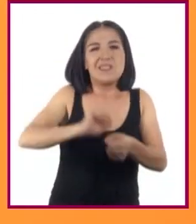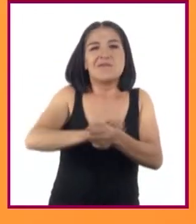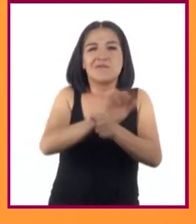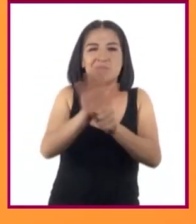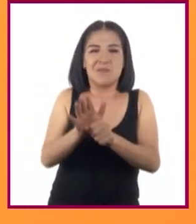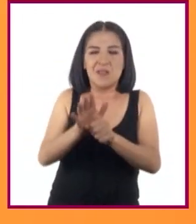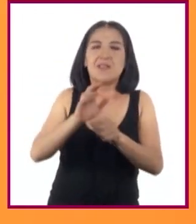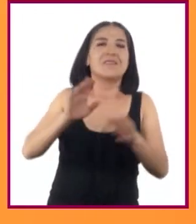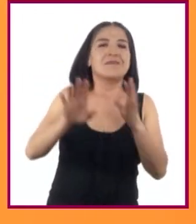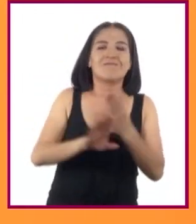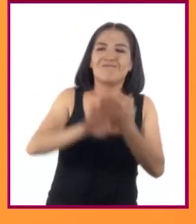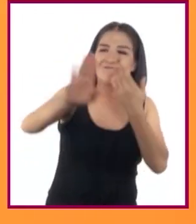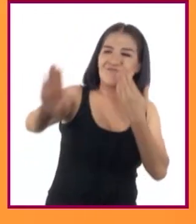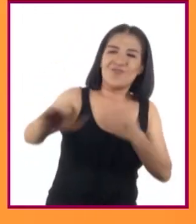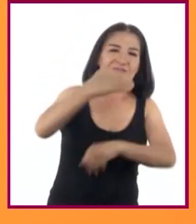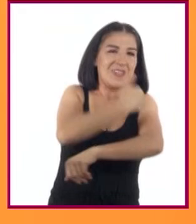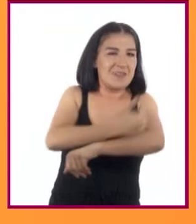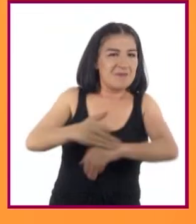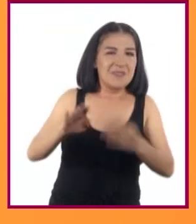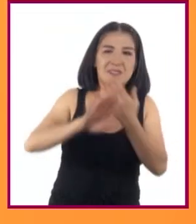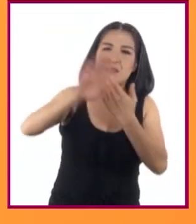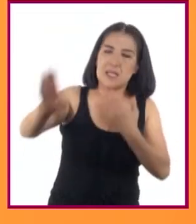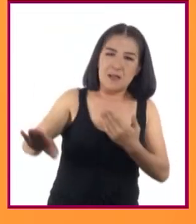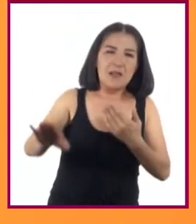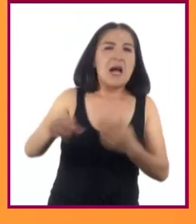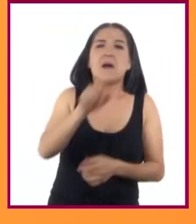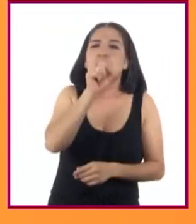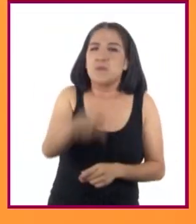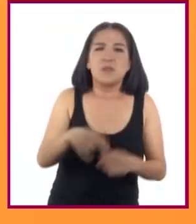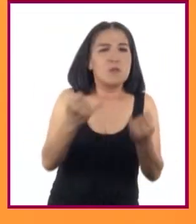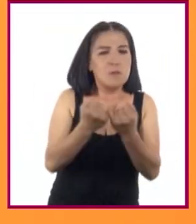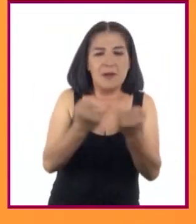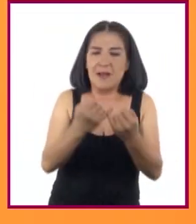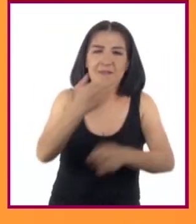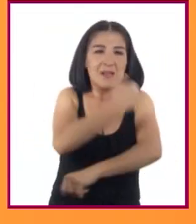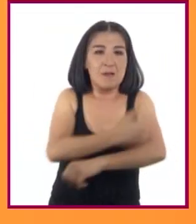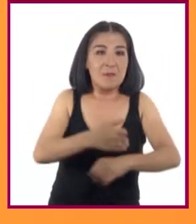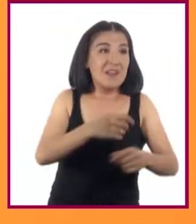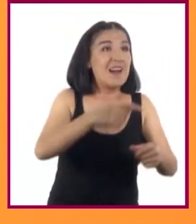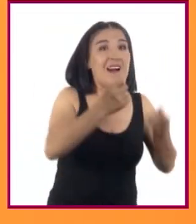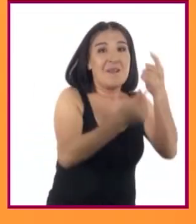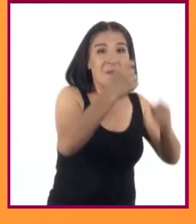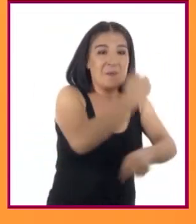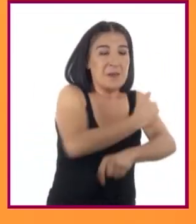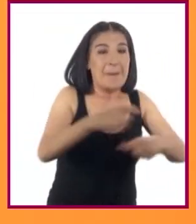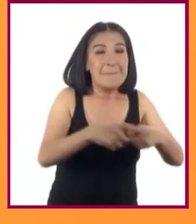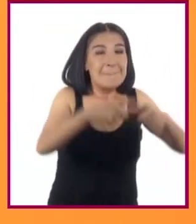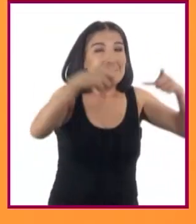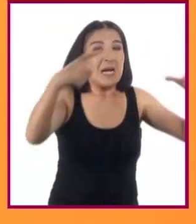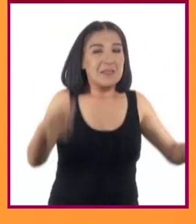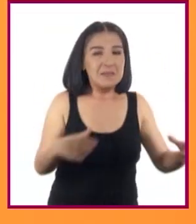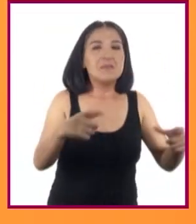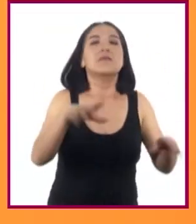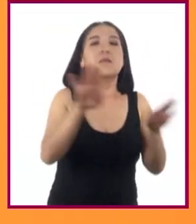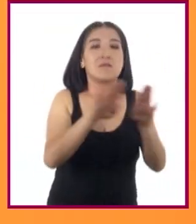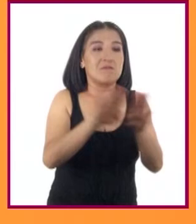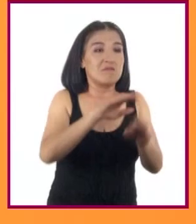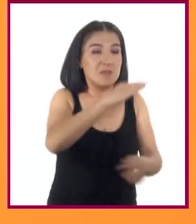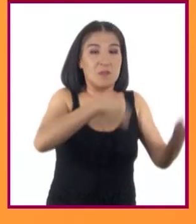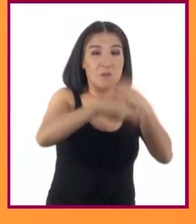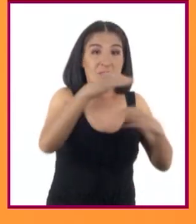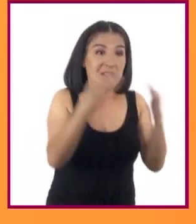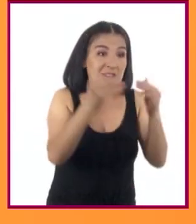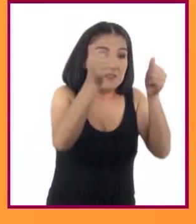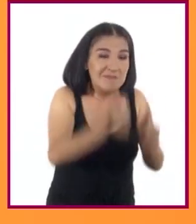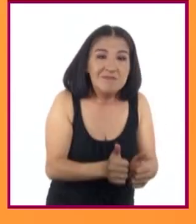afecta a las personas en general, pero no de la misma forma. Hay familias más grandes que otras, no todas las personas se pueden